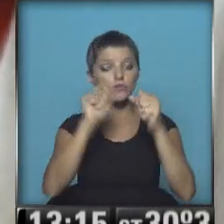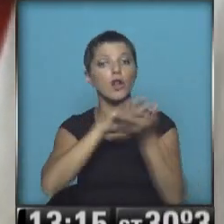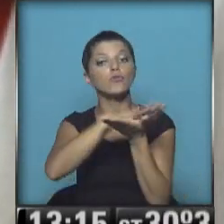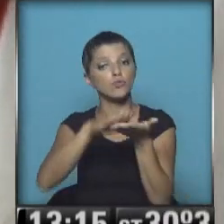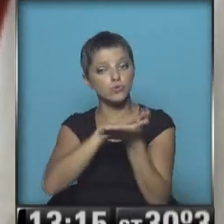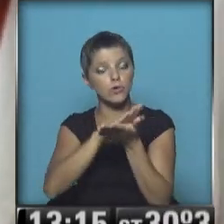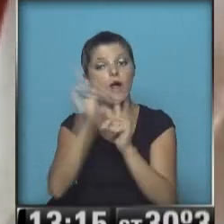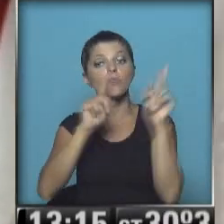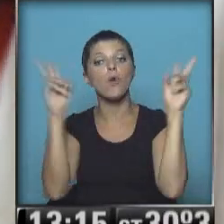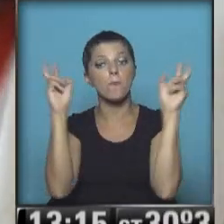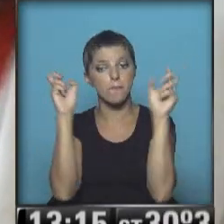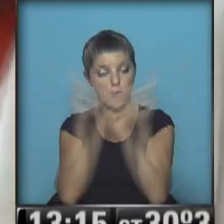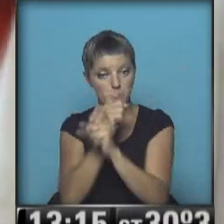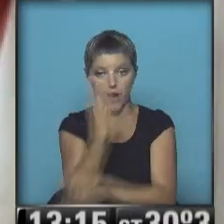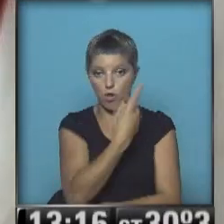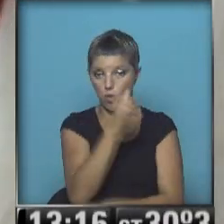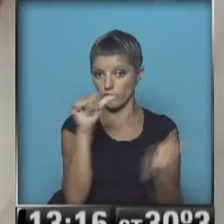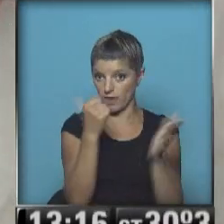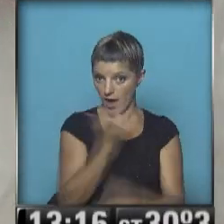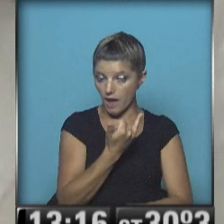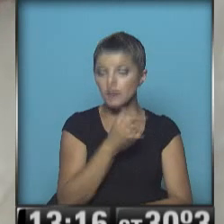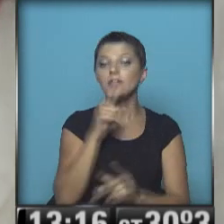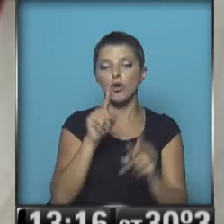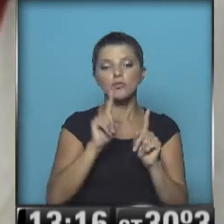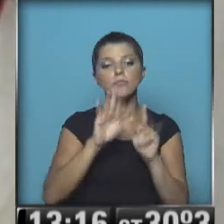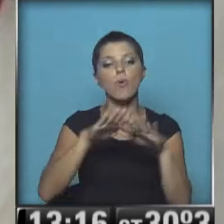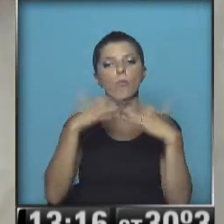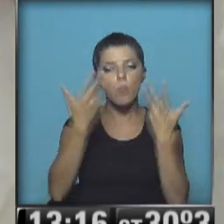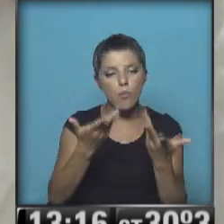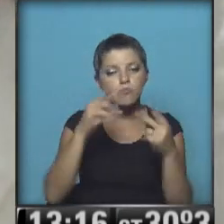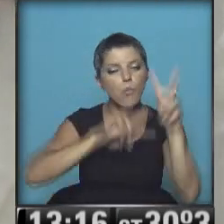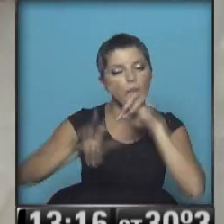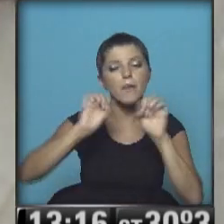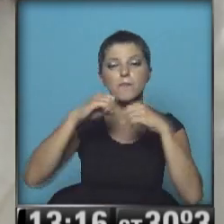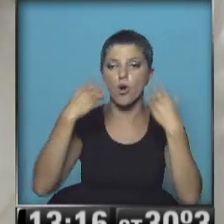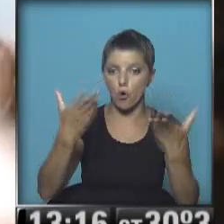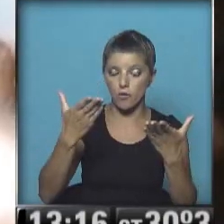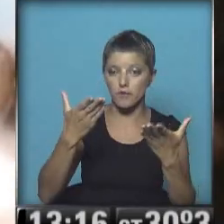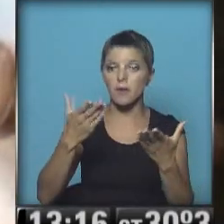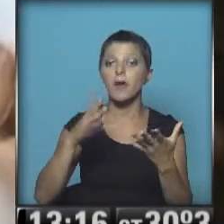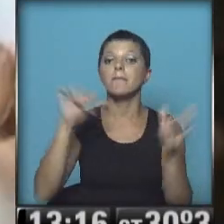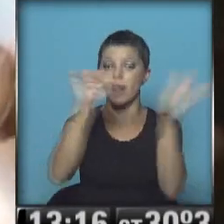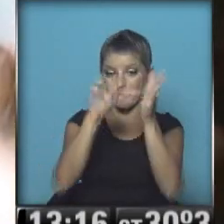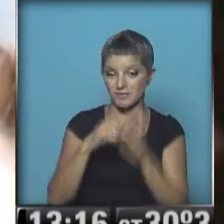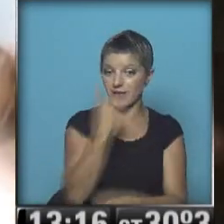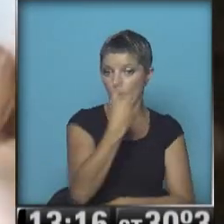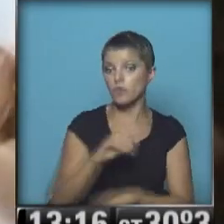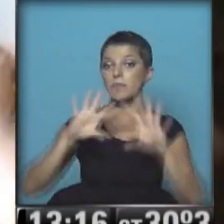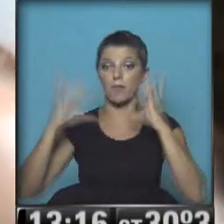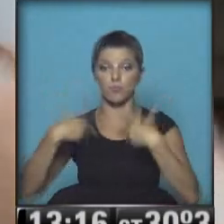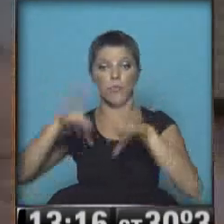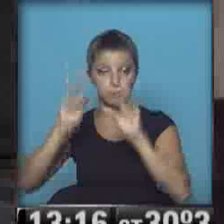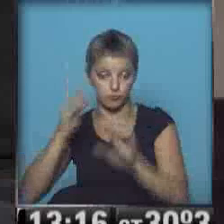problemas comunes y contribuir con ello a un mejor bienestar para nuestros países y para el resto del mundo en eso